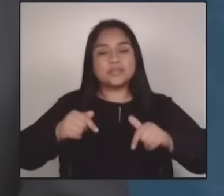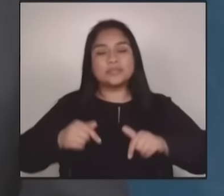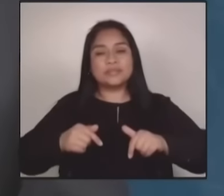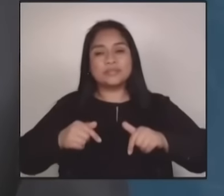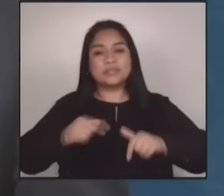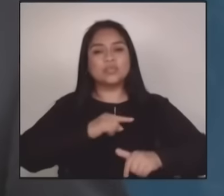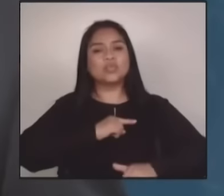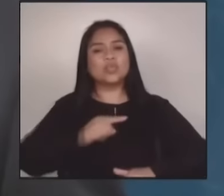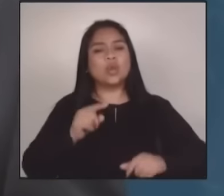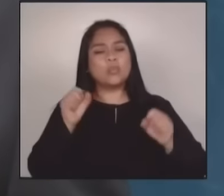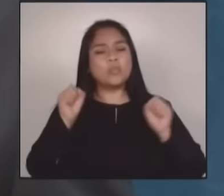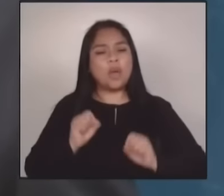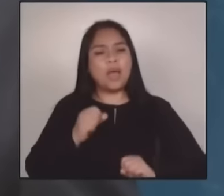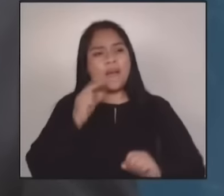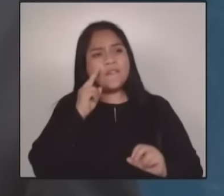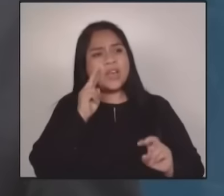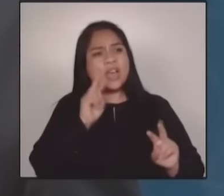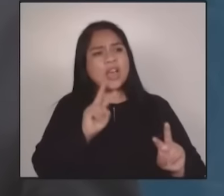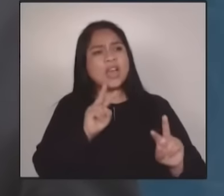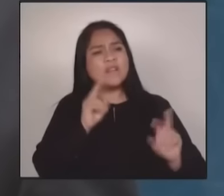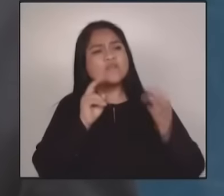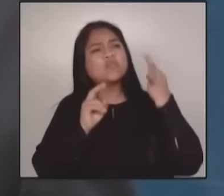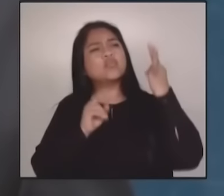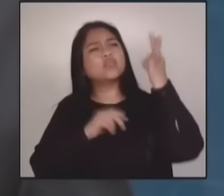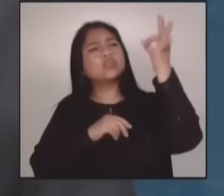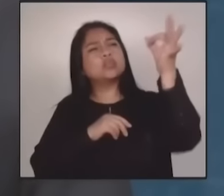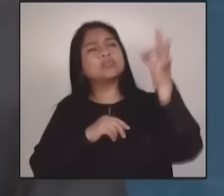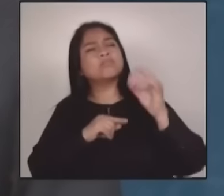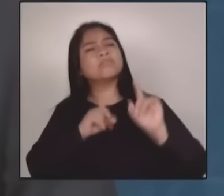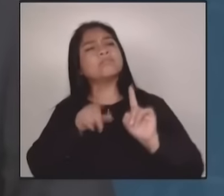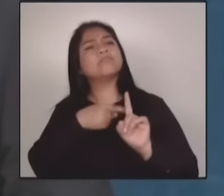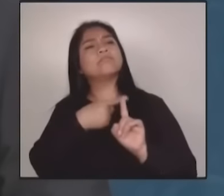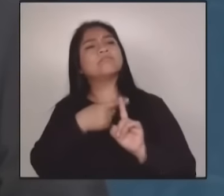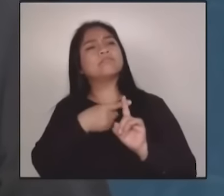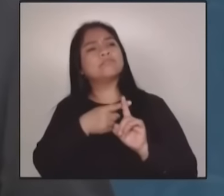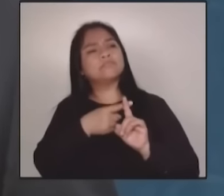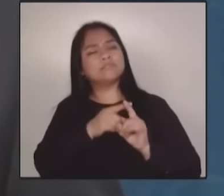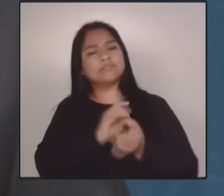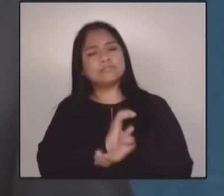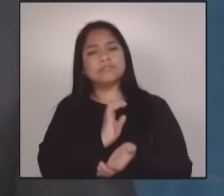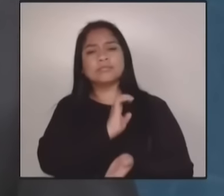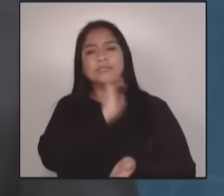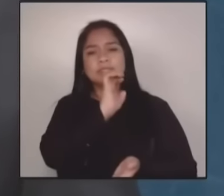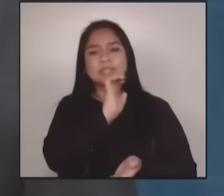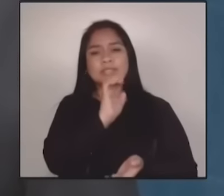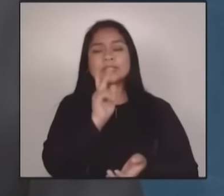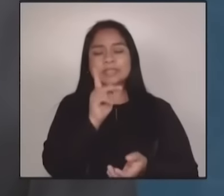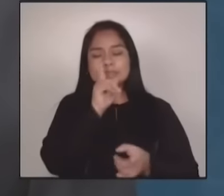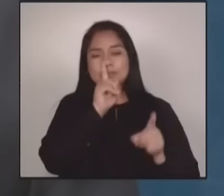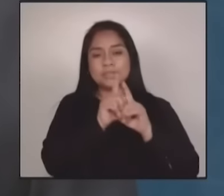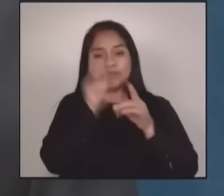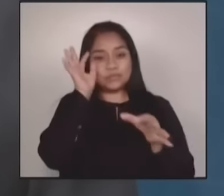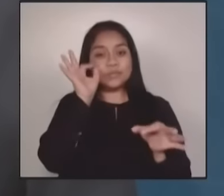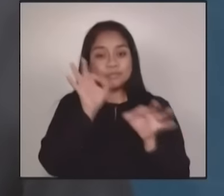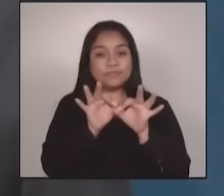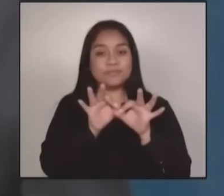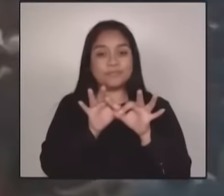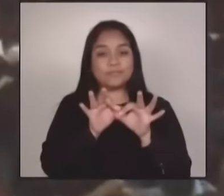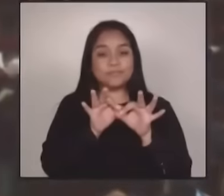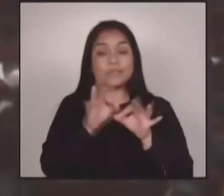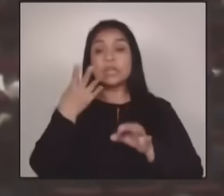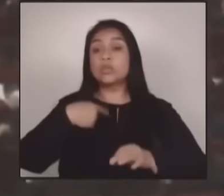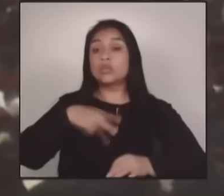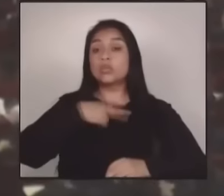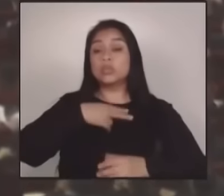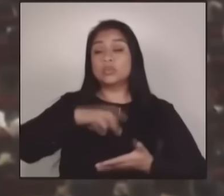solo podemos mirar hacia el futuro con optimismo, con esperanza y con fe. Nuestra